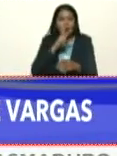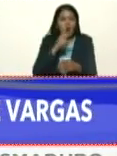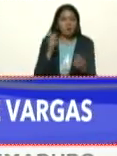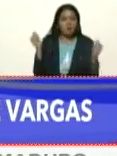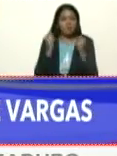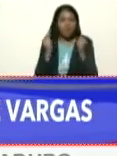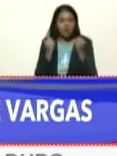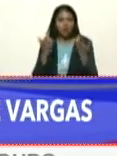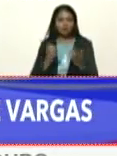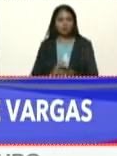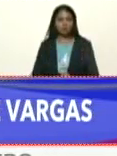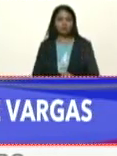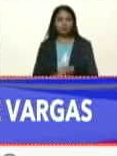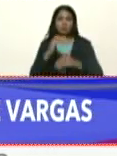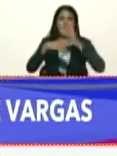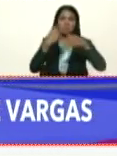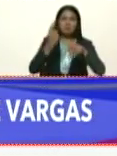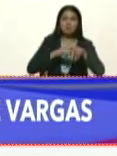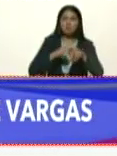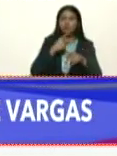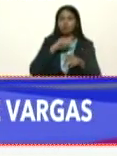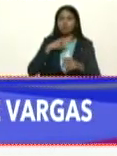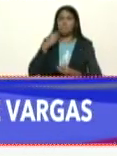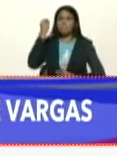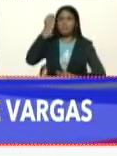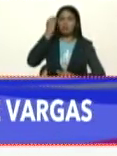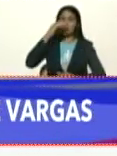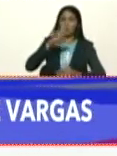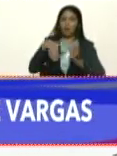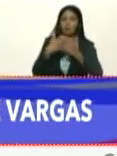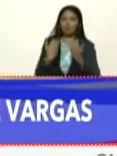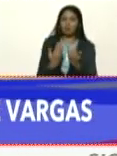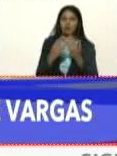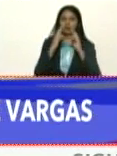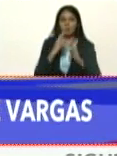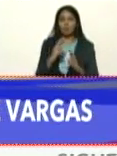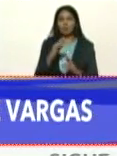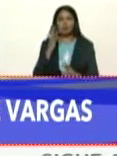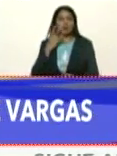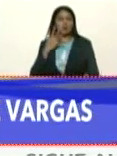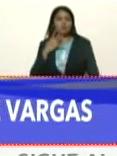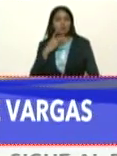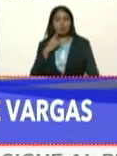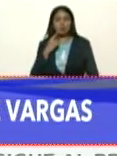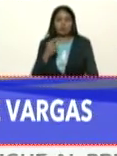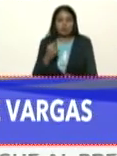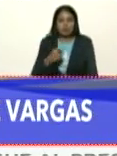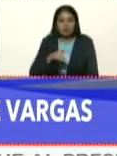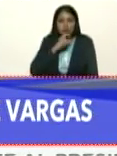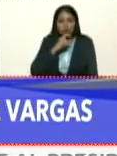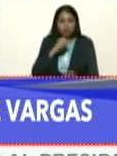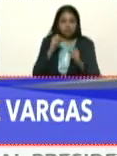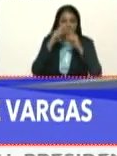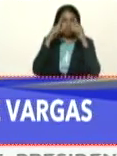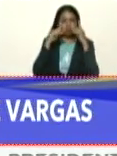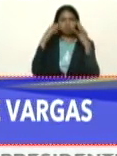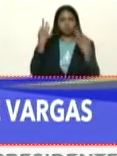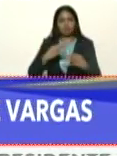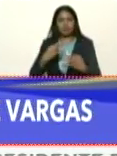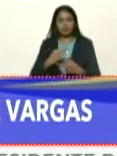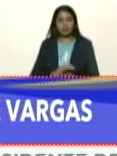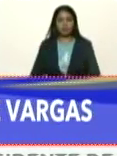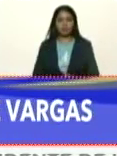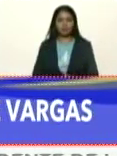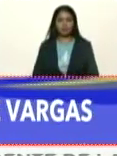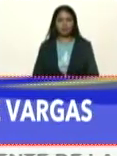tiempo, hoy pudiéramos decir, resulta inverosímil, increíble,